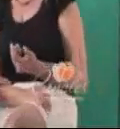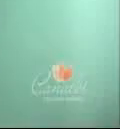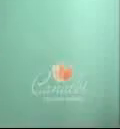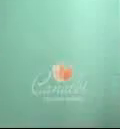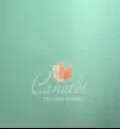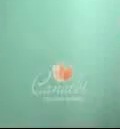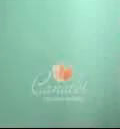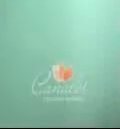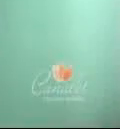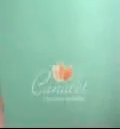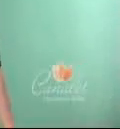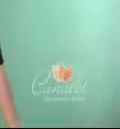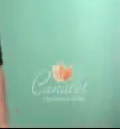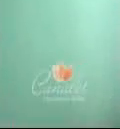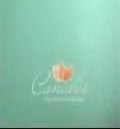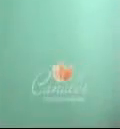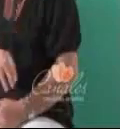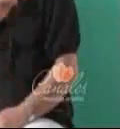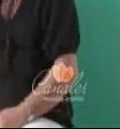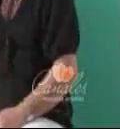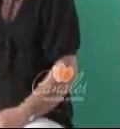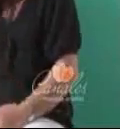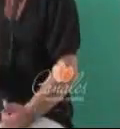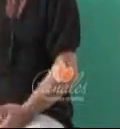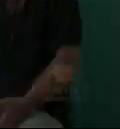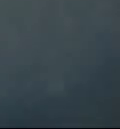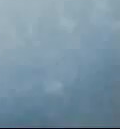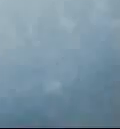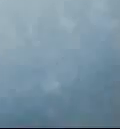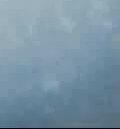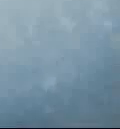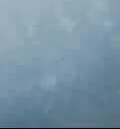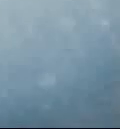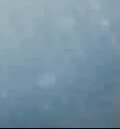leídos en lenguaje de señas argentina por lectores sordos.